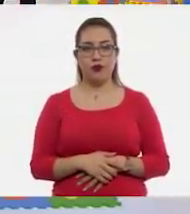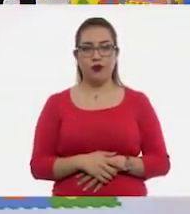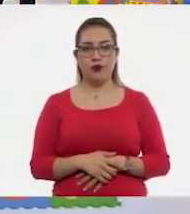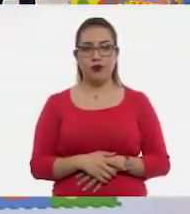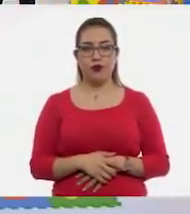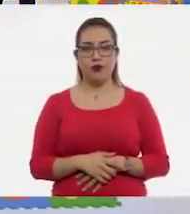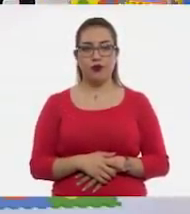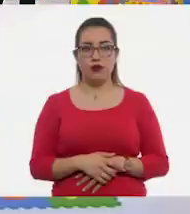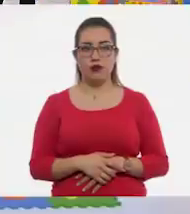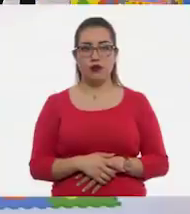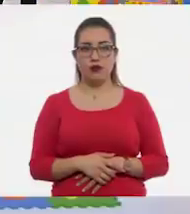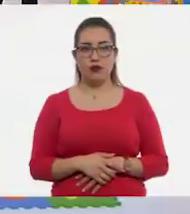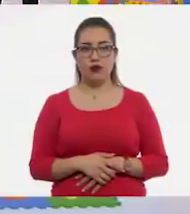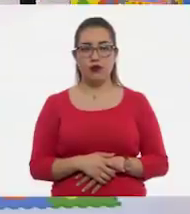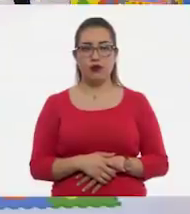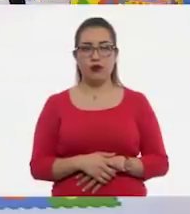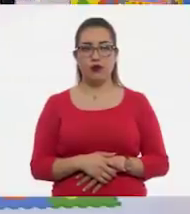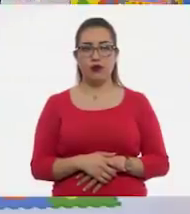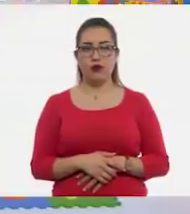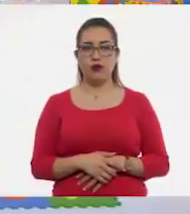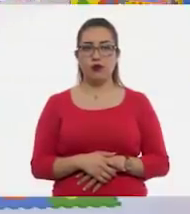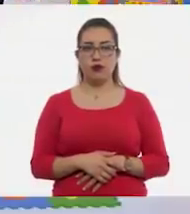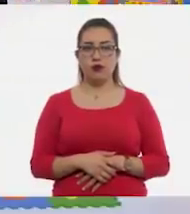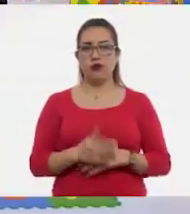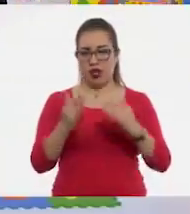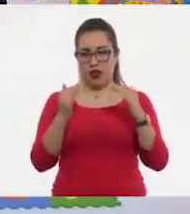¿Cabrá o no cabrá? O abajo, si quieres, mejor acá. Sí, mejor abajo.